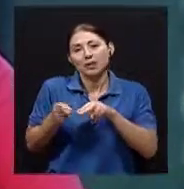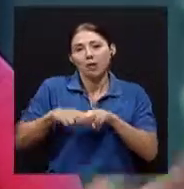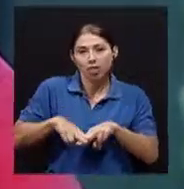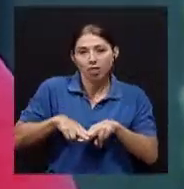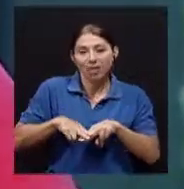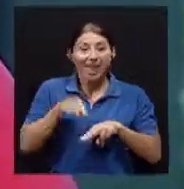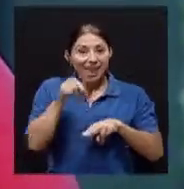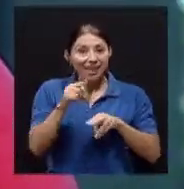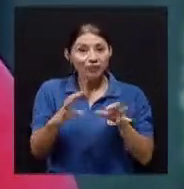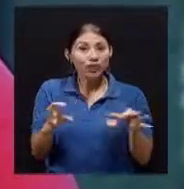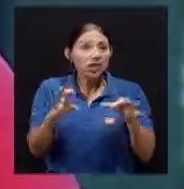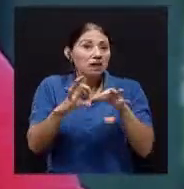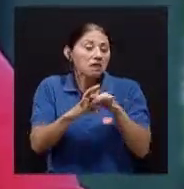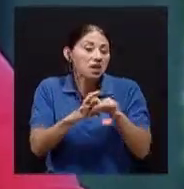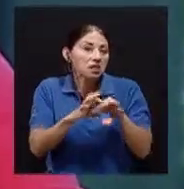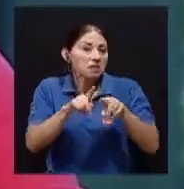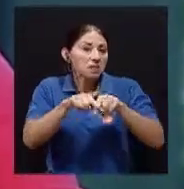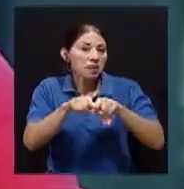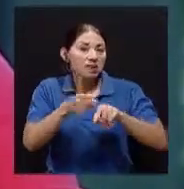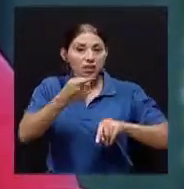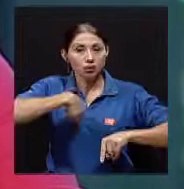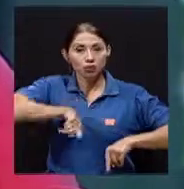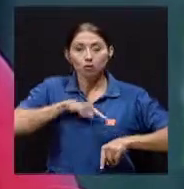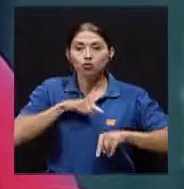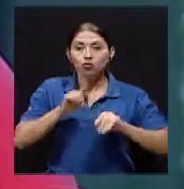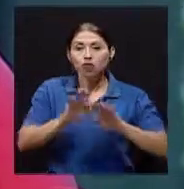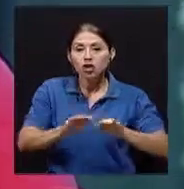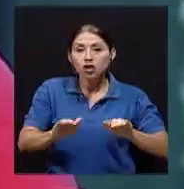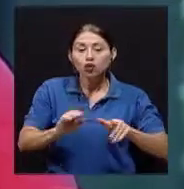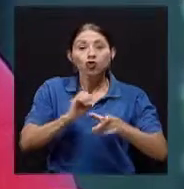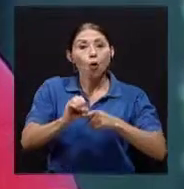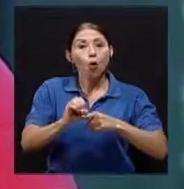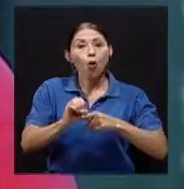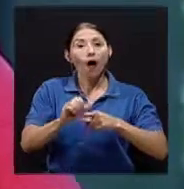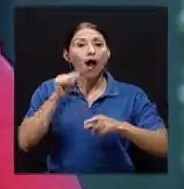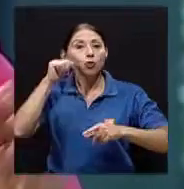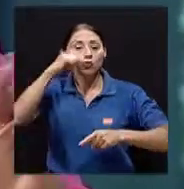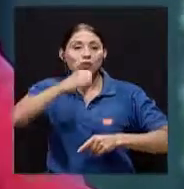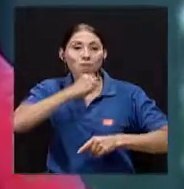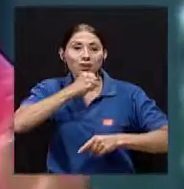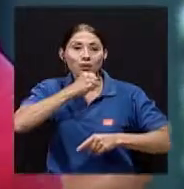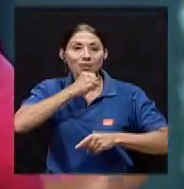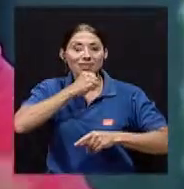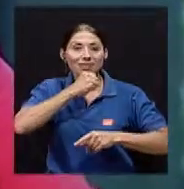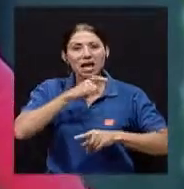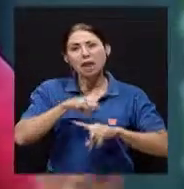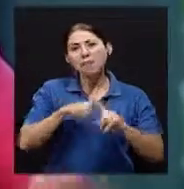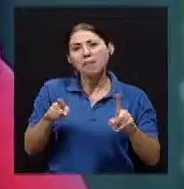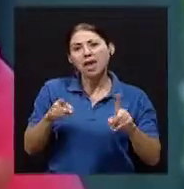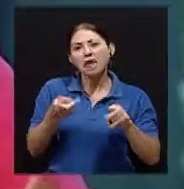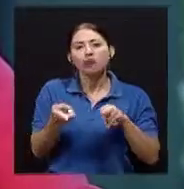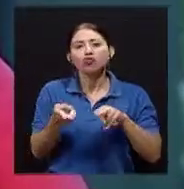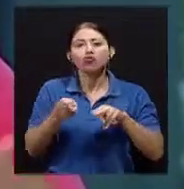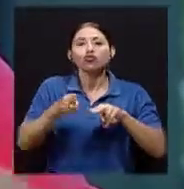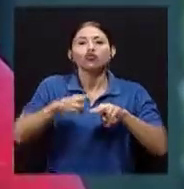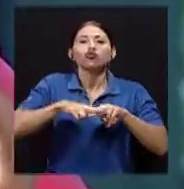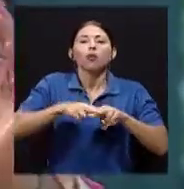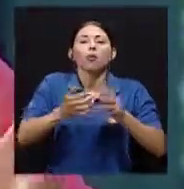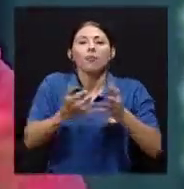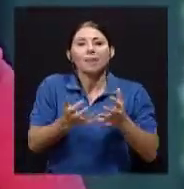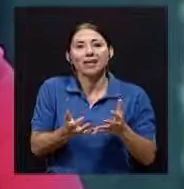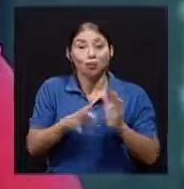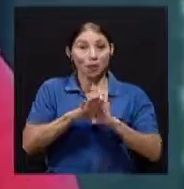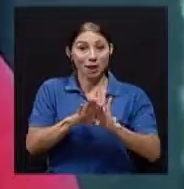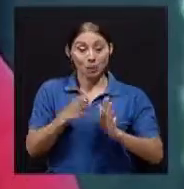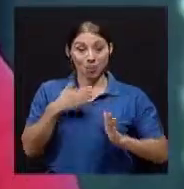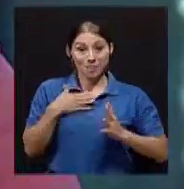somos adultos mayores, ¿verdad? Pero sobrepeso hablaríamos casi que un 10 kilos más del peso que deberíamos de